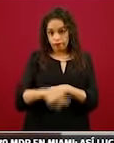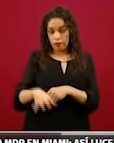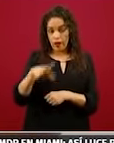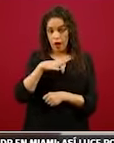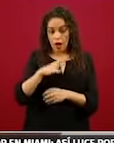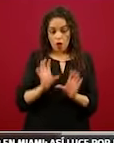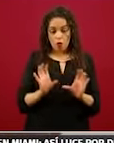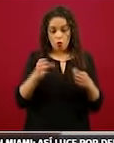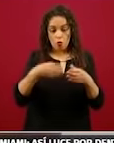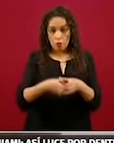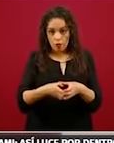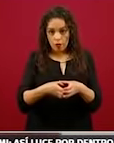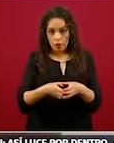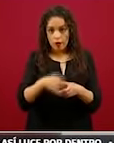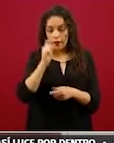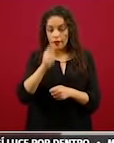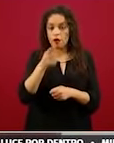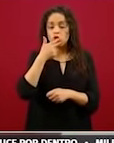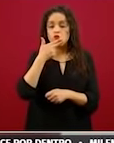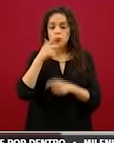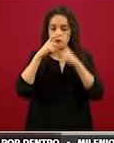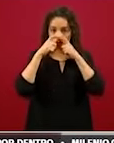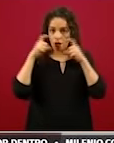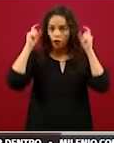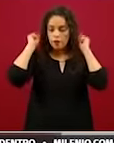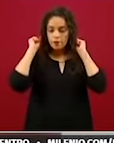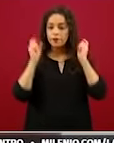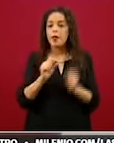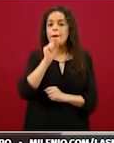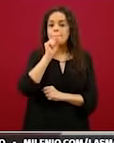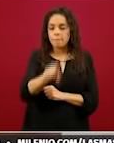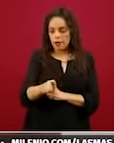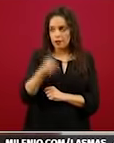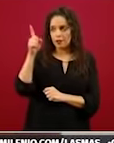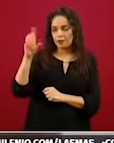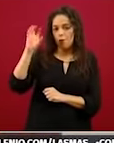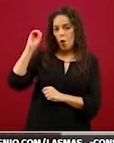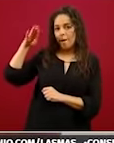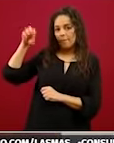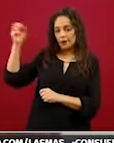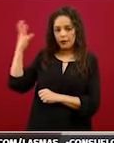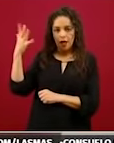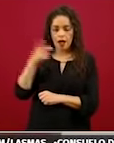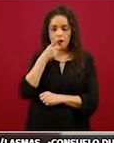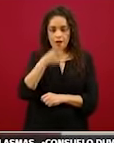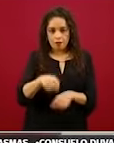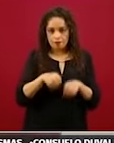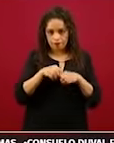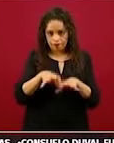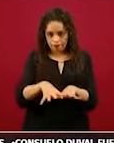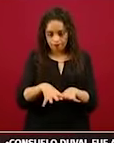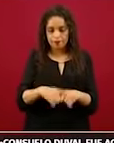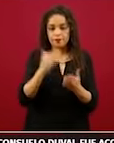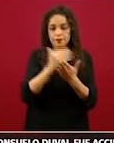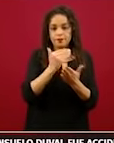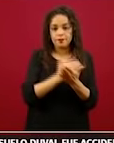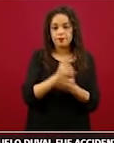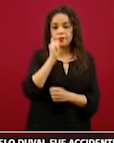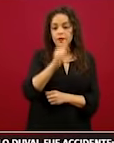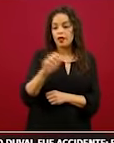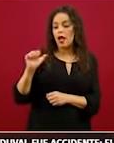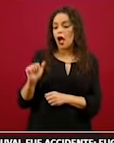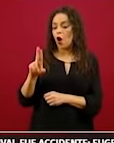comunidad. Nuevamente están en este lineamiento de la Organización Mundial de la Salud y el primero es la autoinoculación,